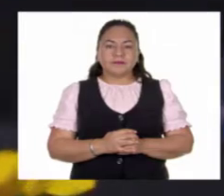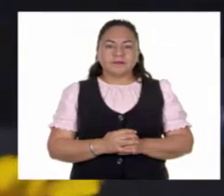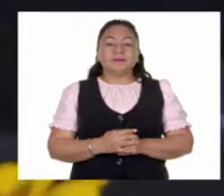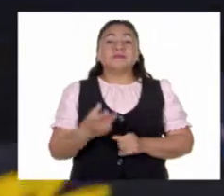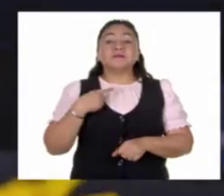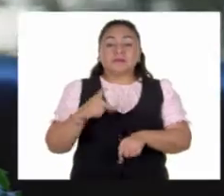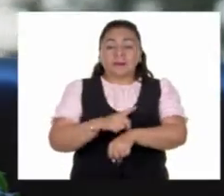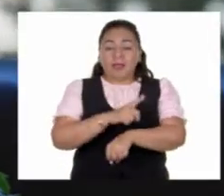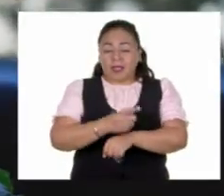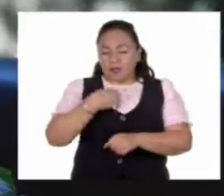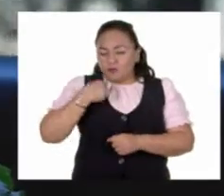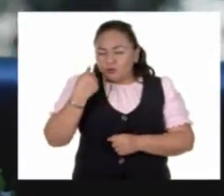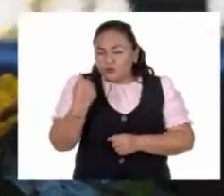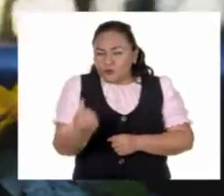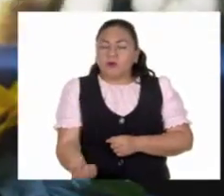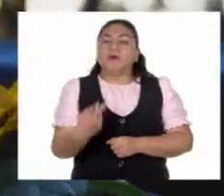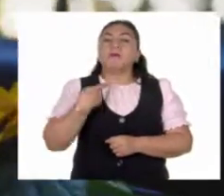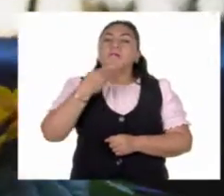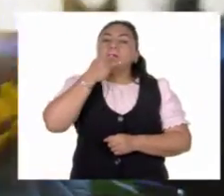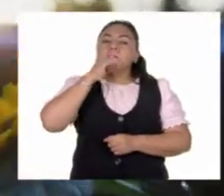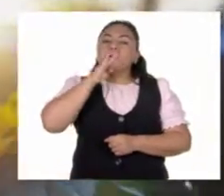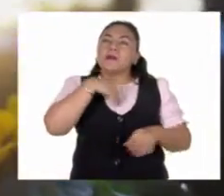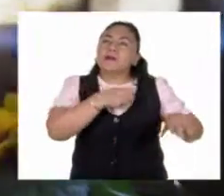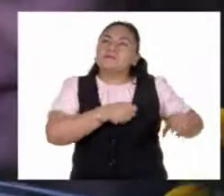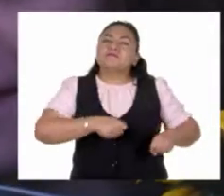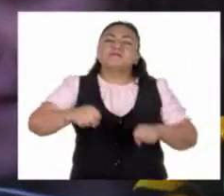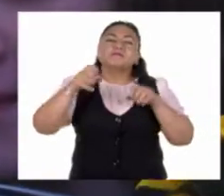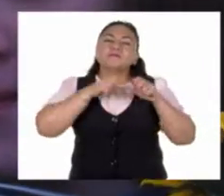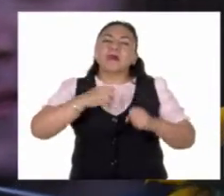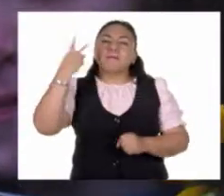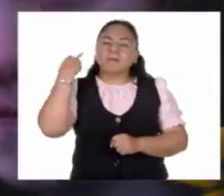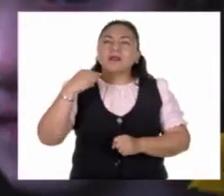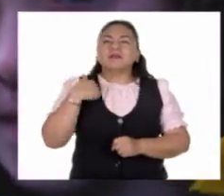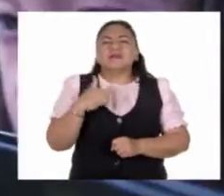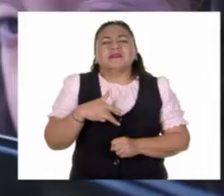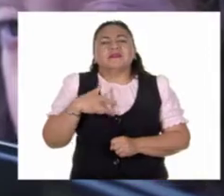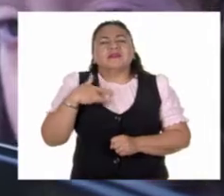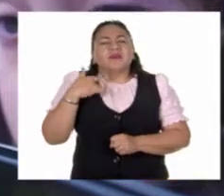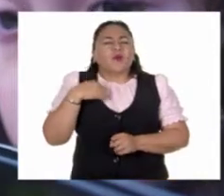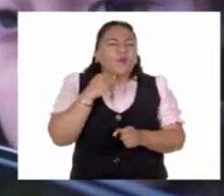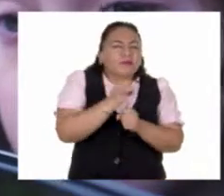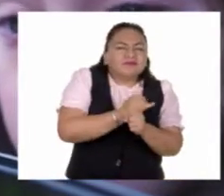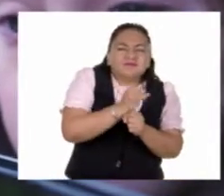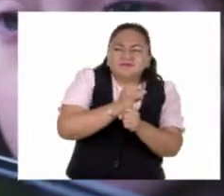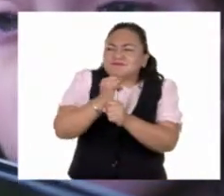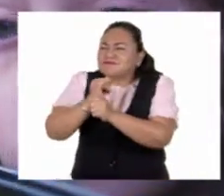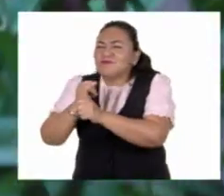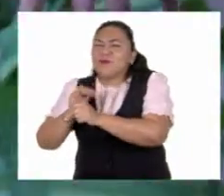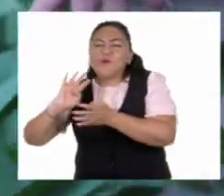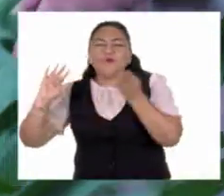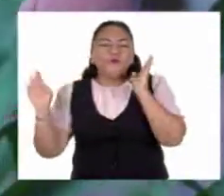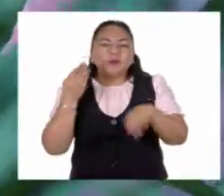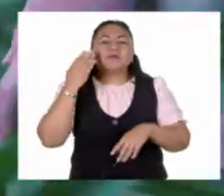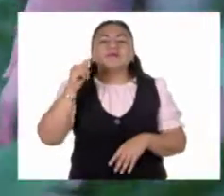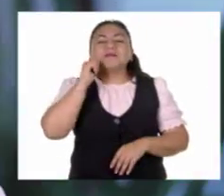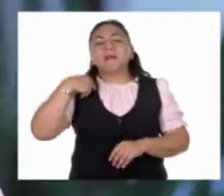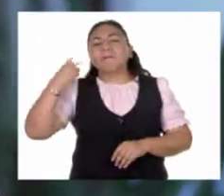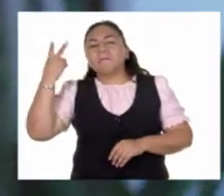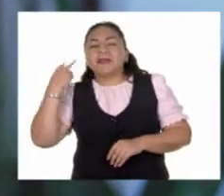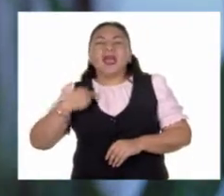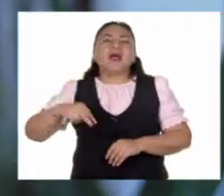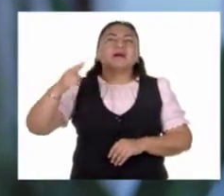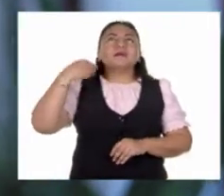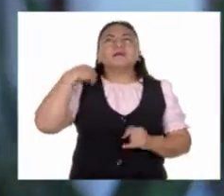Desde muy pequeña mis papás me llevaban de viaje y yo me sentía como la más grande exploradora del mundo. Con cada viaje,